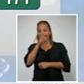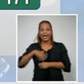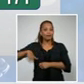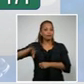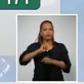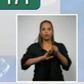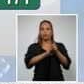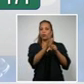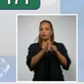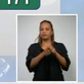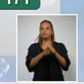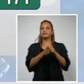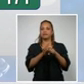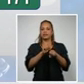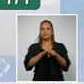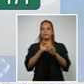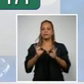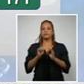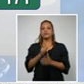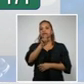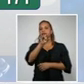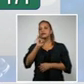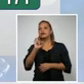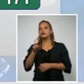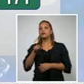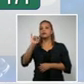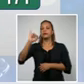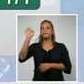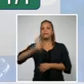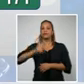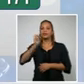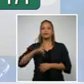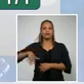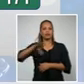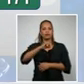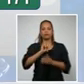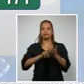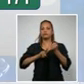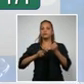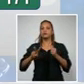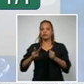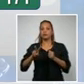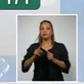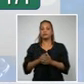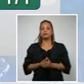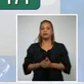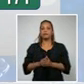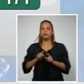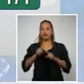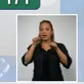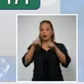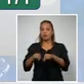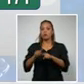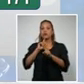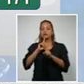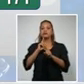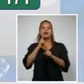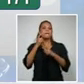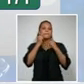Es el 16,6% de todos los diagnosticados ayer. Y todavía lo que es más